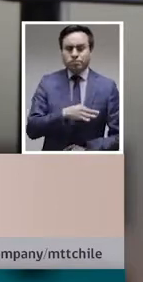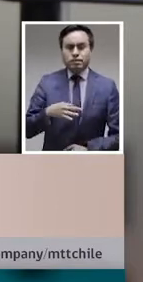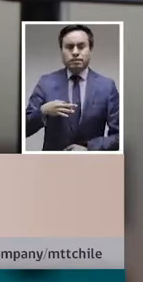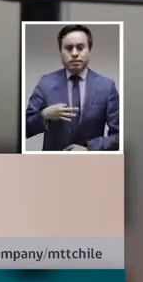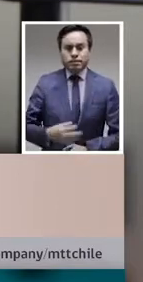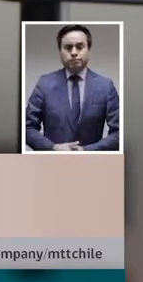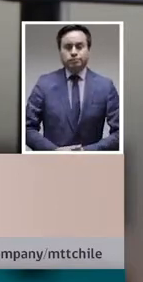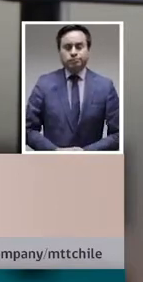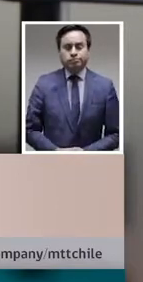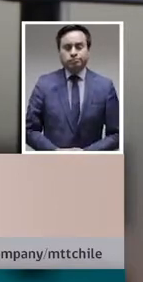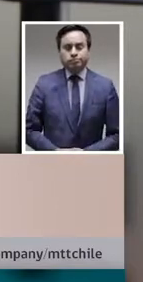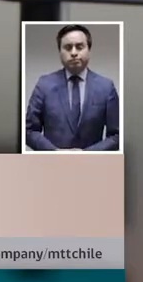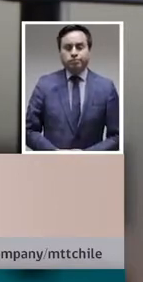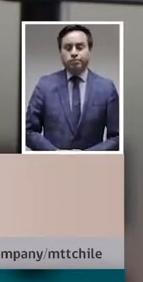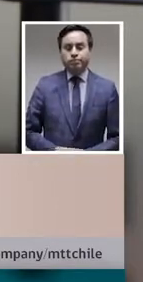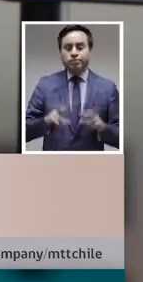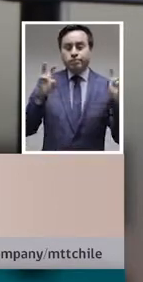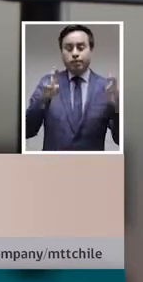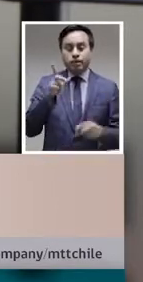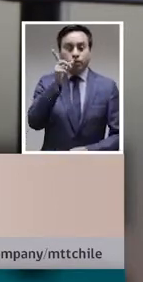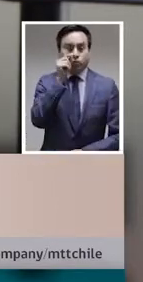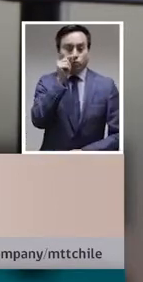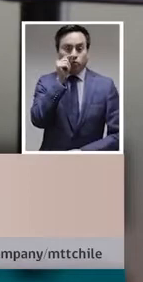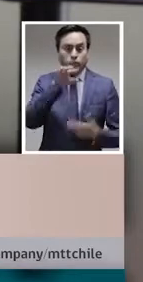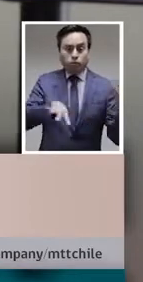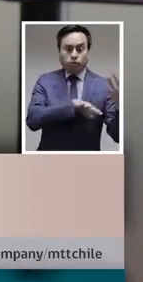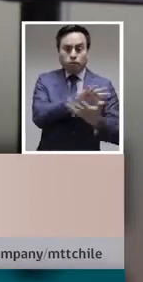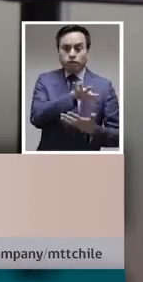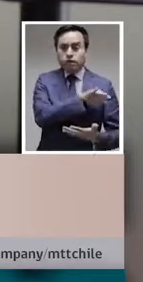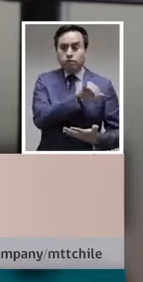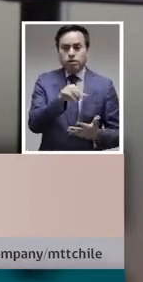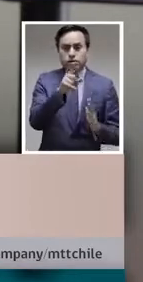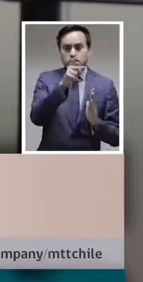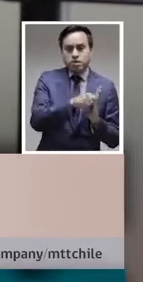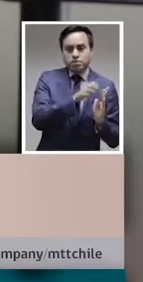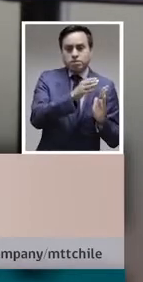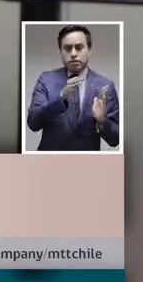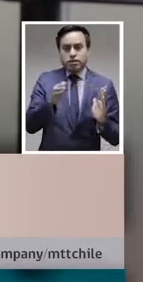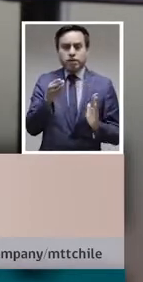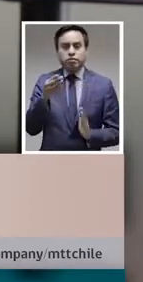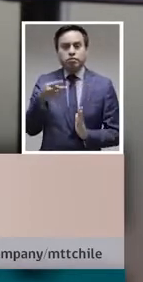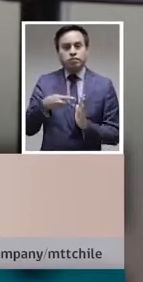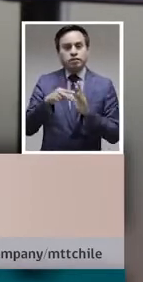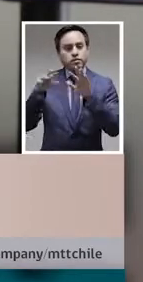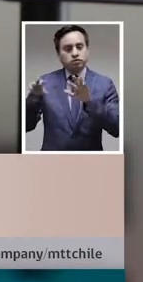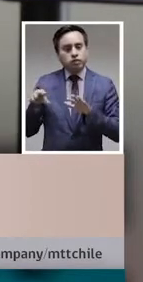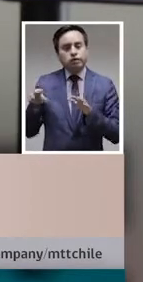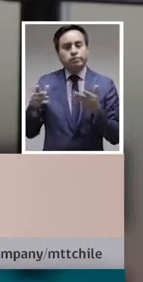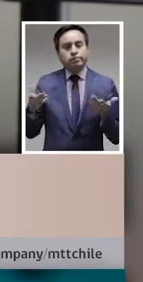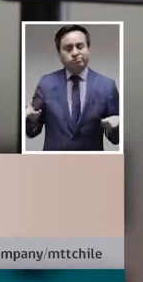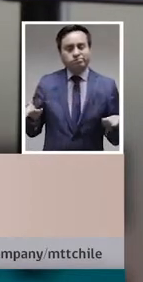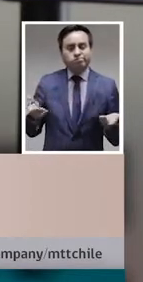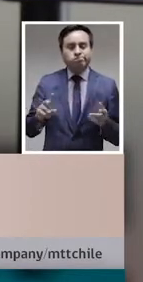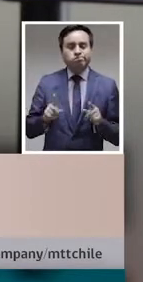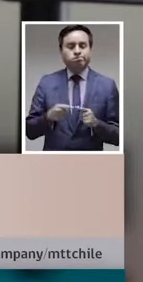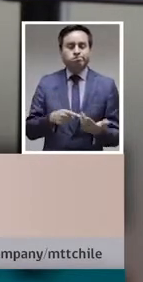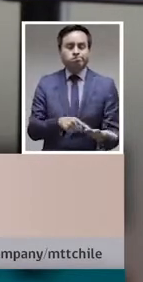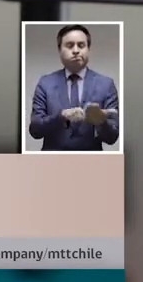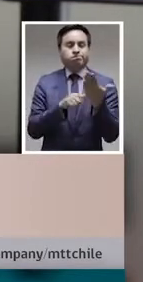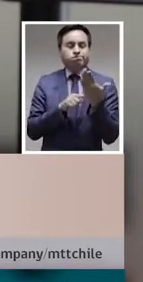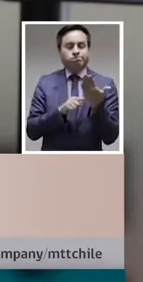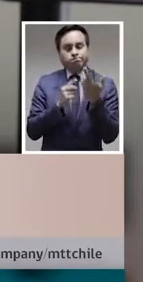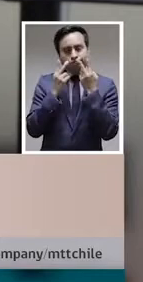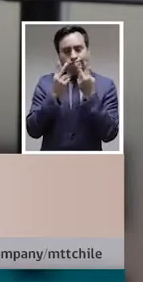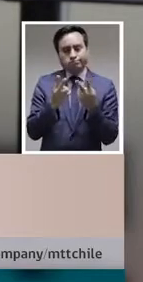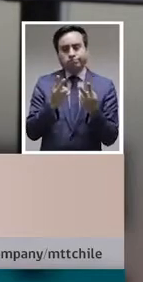ministerio. Los eventos de octubre y los meses que siguieron en 2019 hicieron